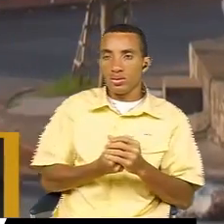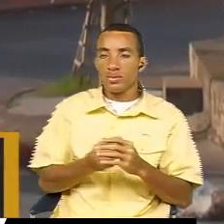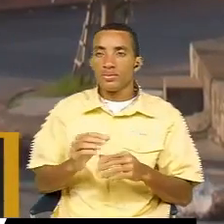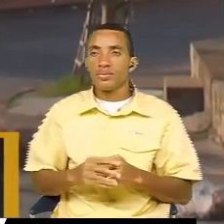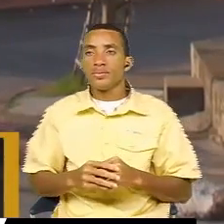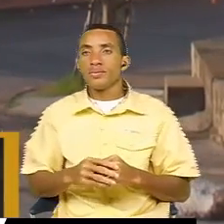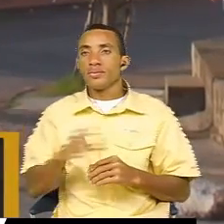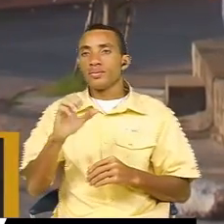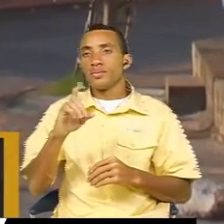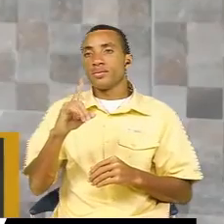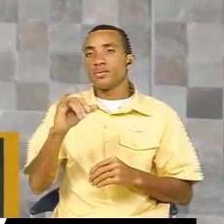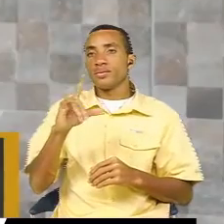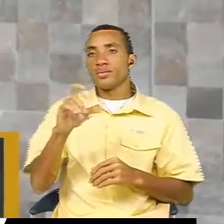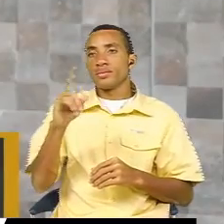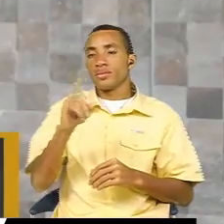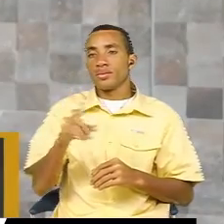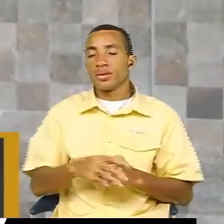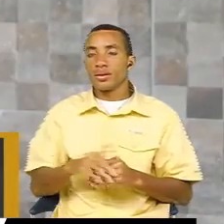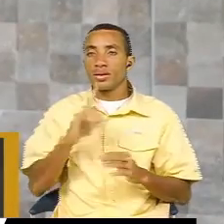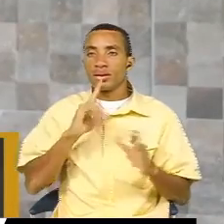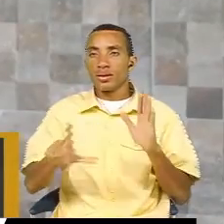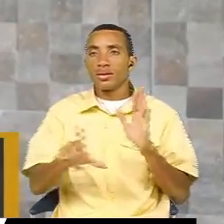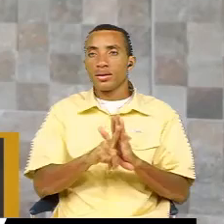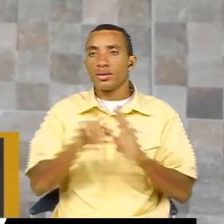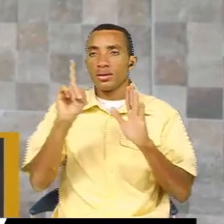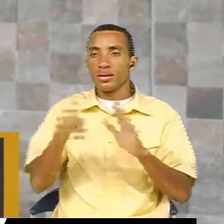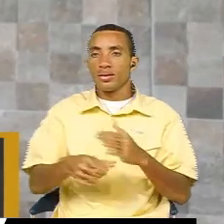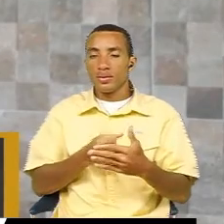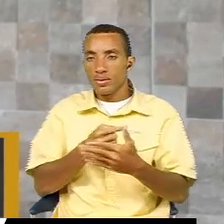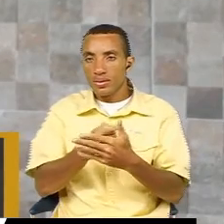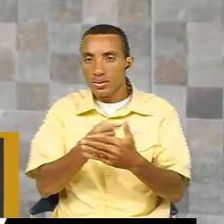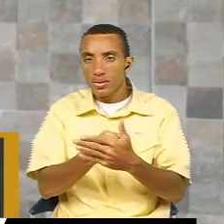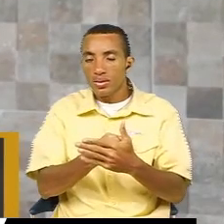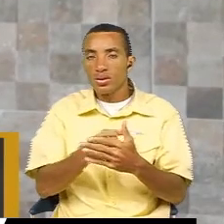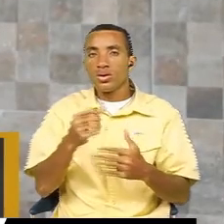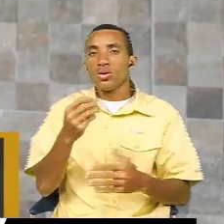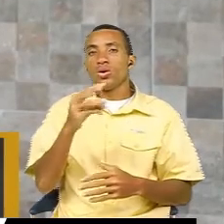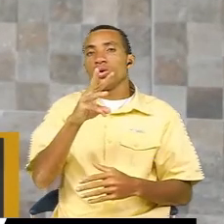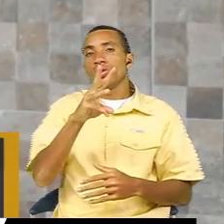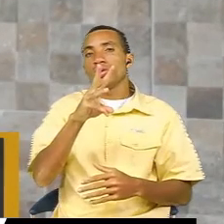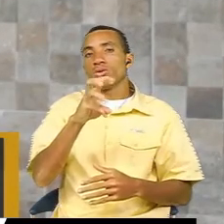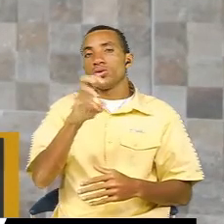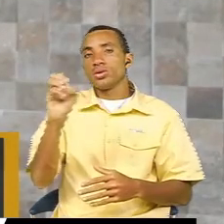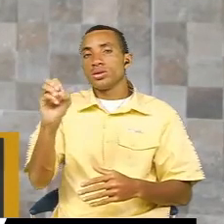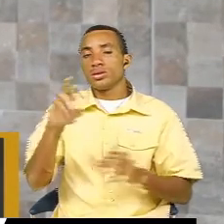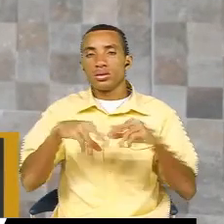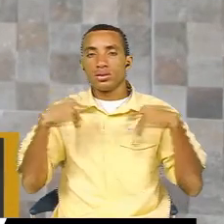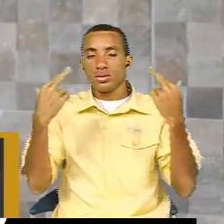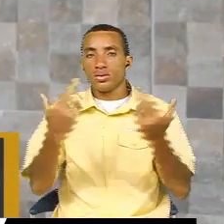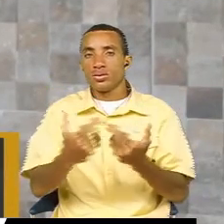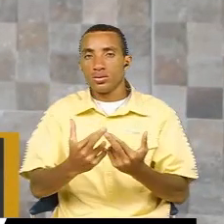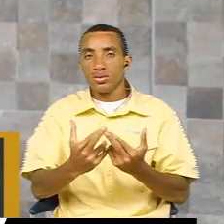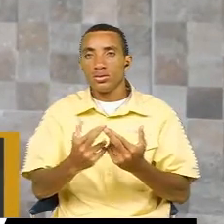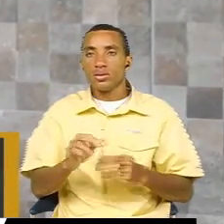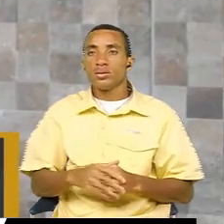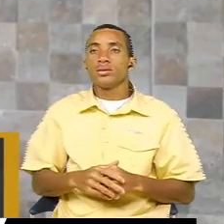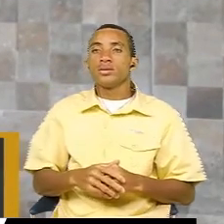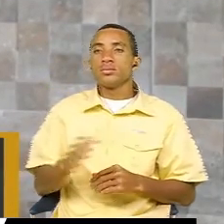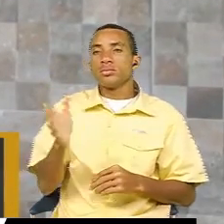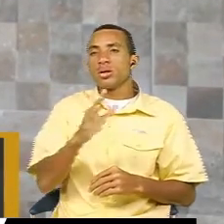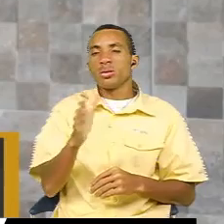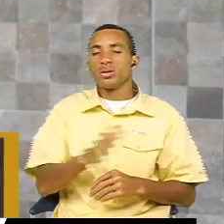como ordena la ley 1551, tienen que sesionar 80 reuniones ordinarias y 20 extraordinarias, eso equivaldría a un promedio